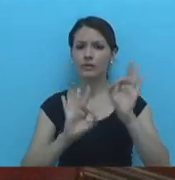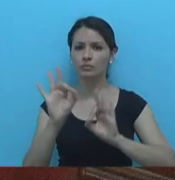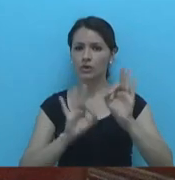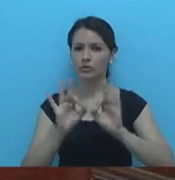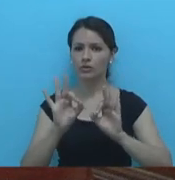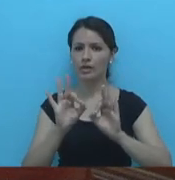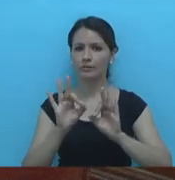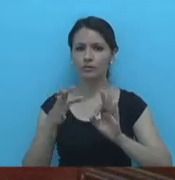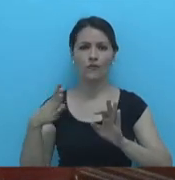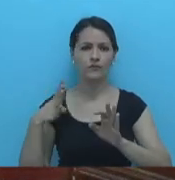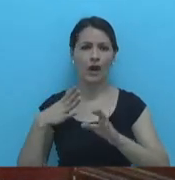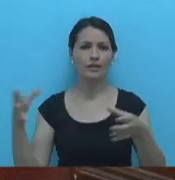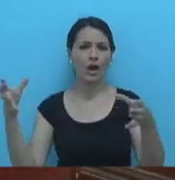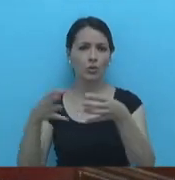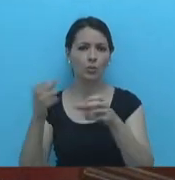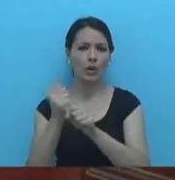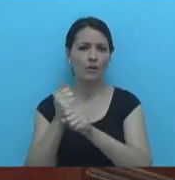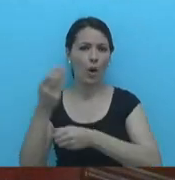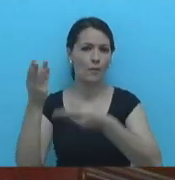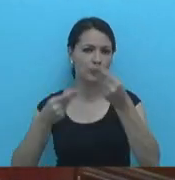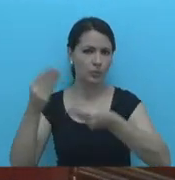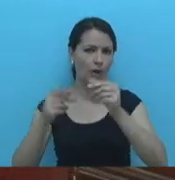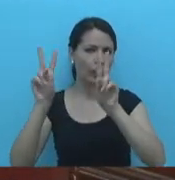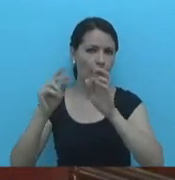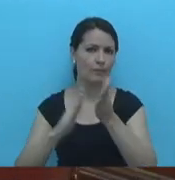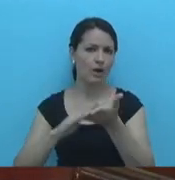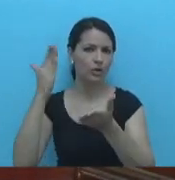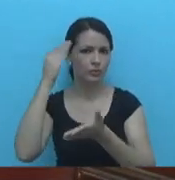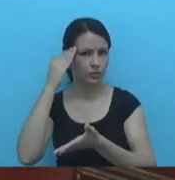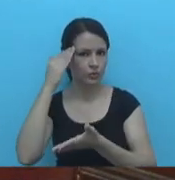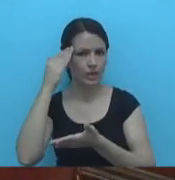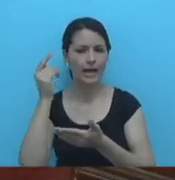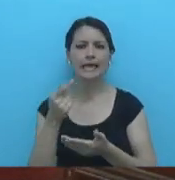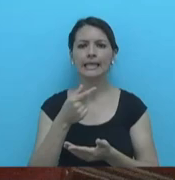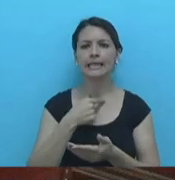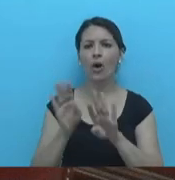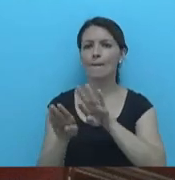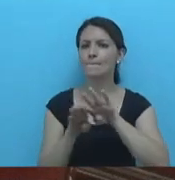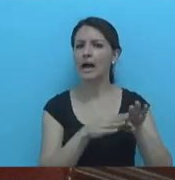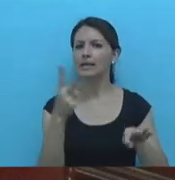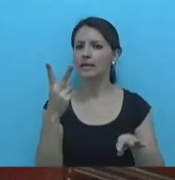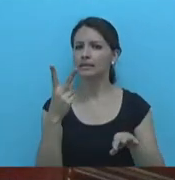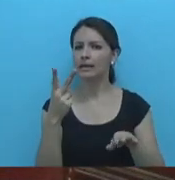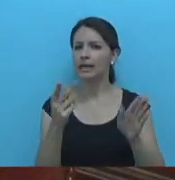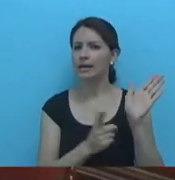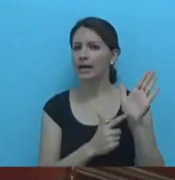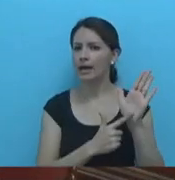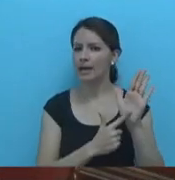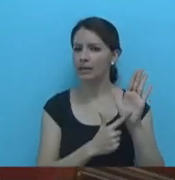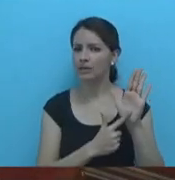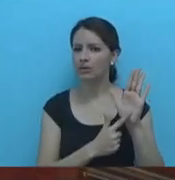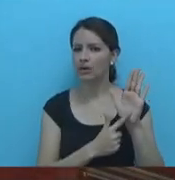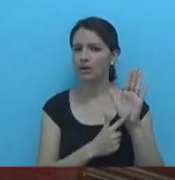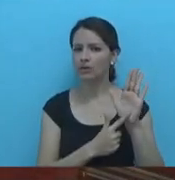tenido dictamen de la Comisión de Presupuestos y Asuntos Constitucionales, un apartamiento del reglamento, poner al cuerpo